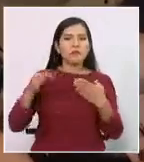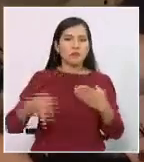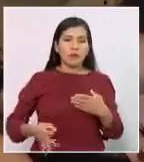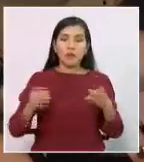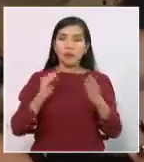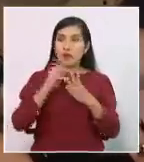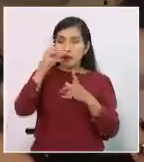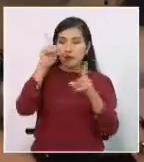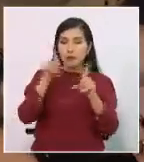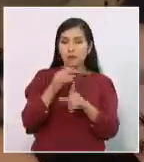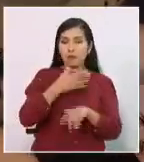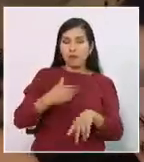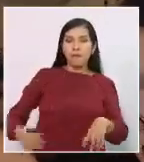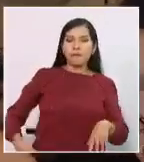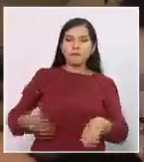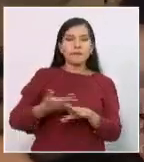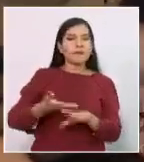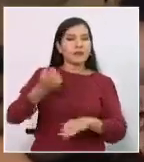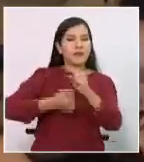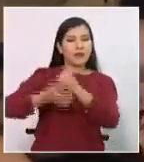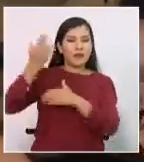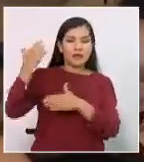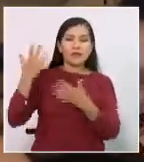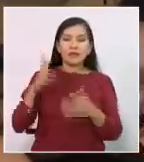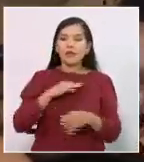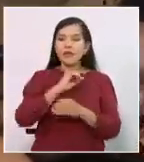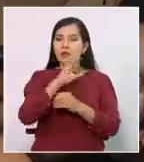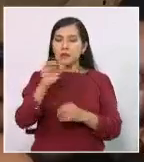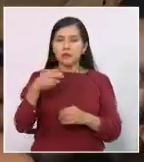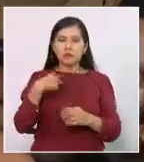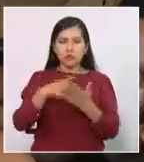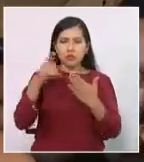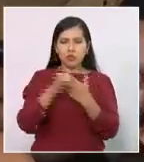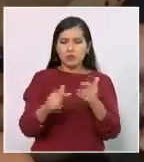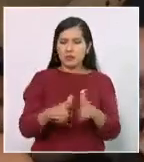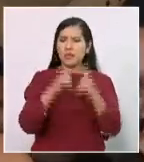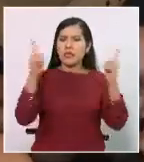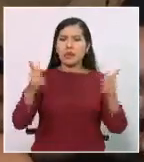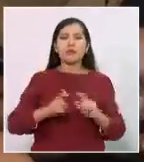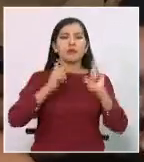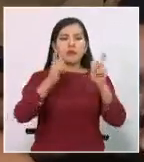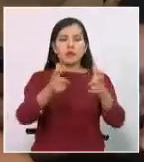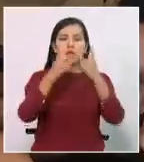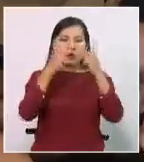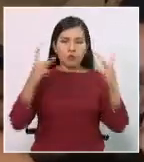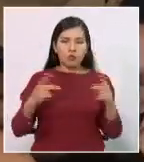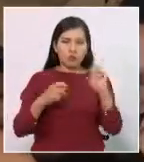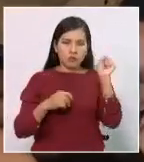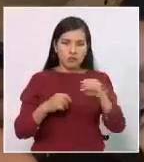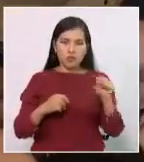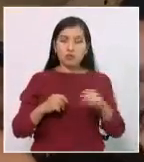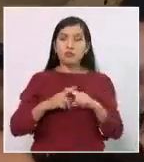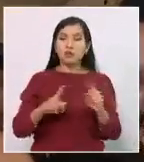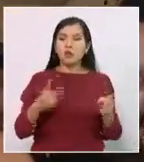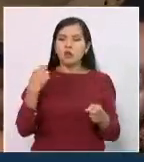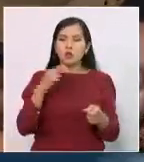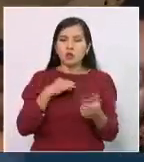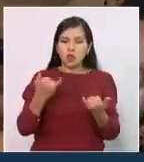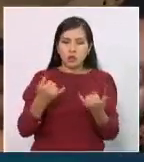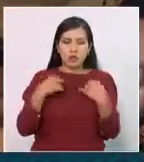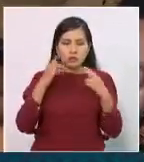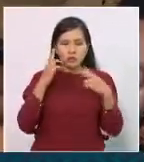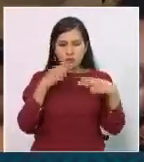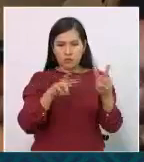presidente en la gestión anterior ha prometido dar proyectos macros al departamento de Potosí, pero lamentamos por las